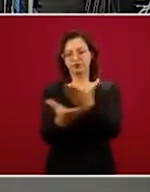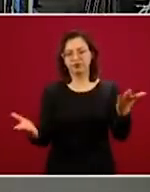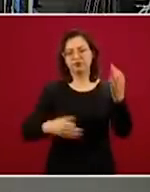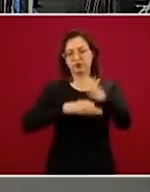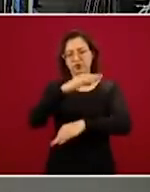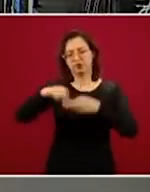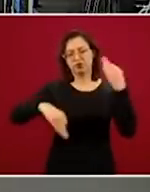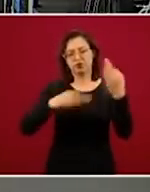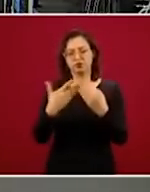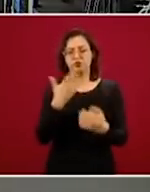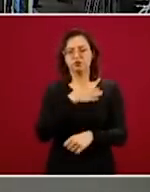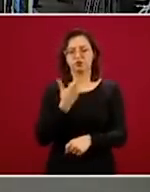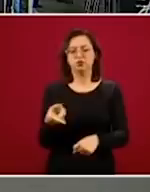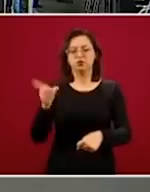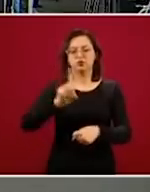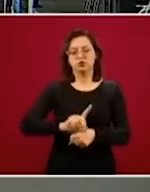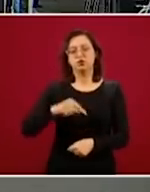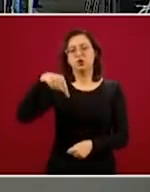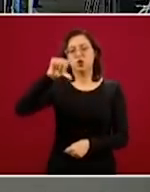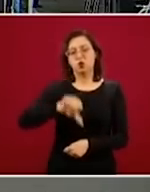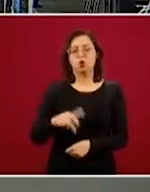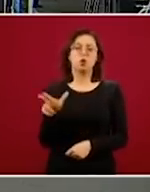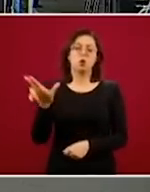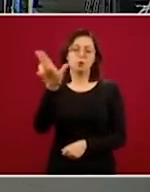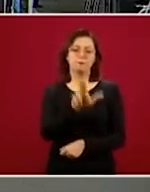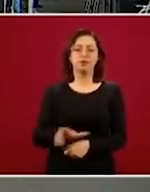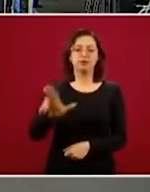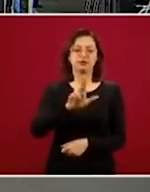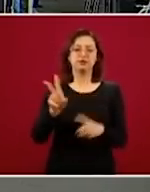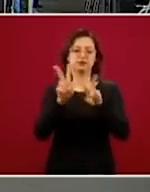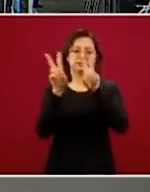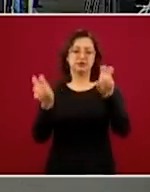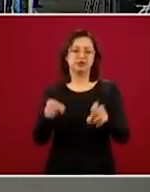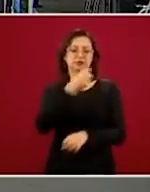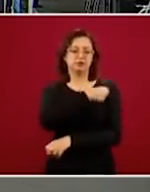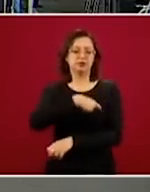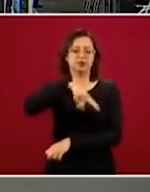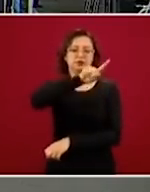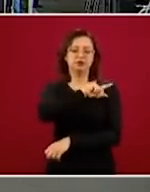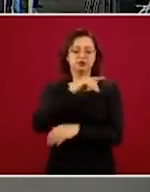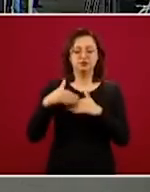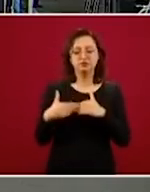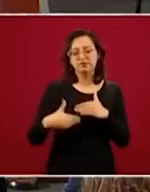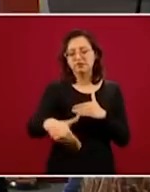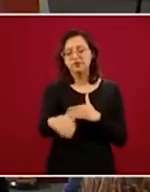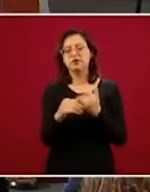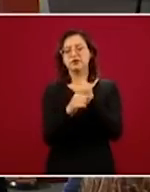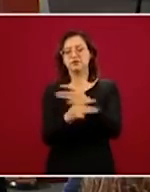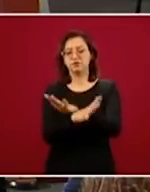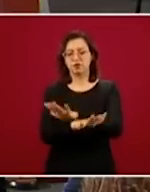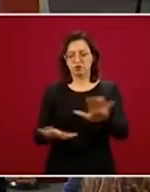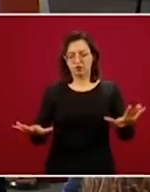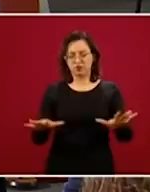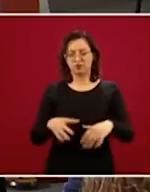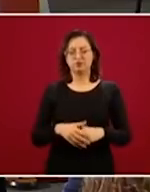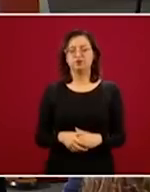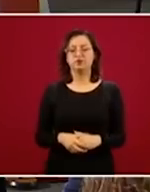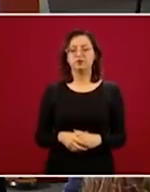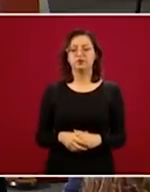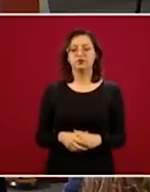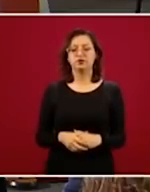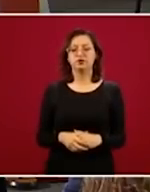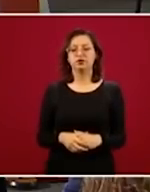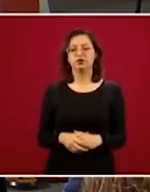hoy es martes del pulso de la salud y vamos a informar algunos de los avances recientes de el plan